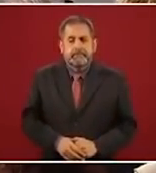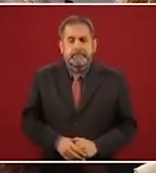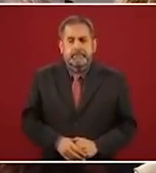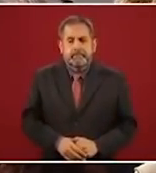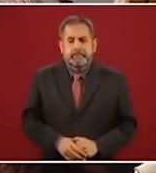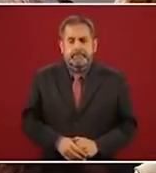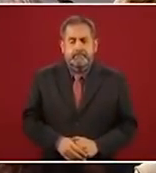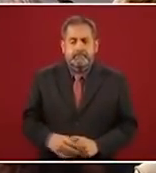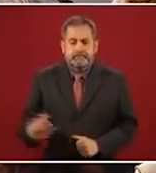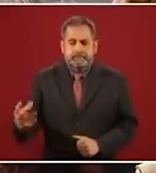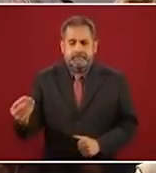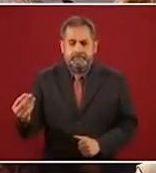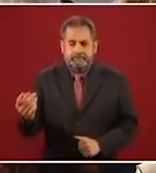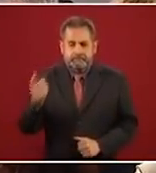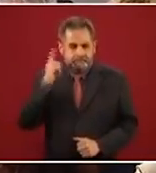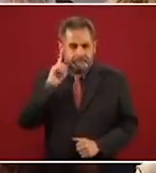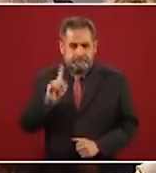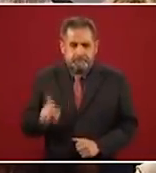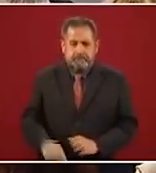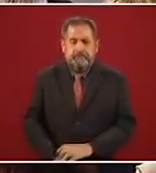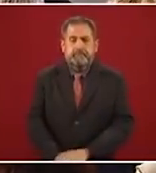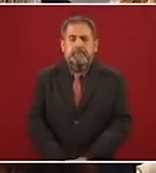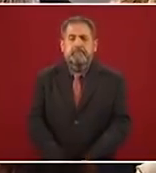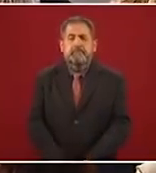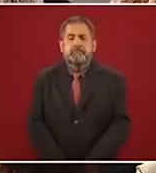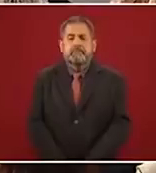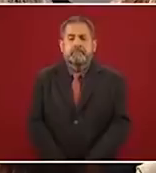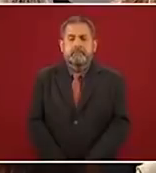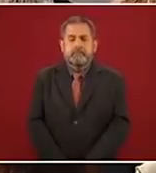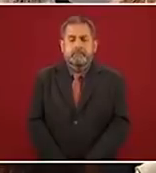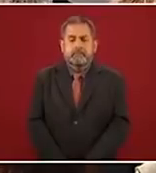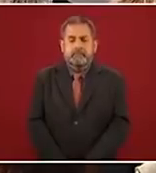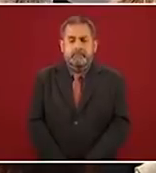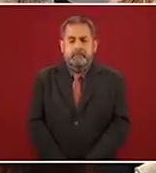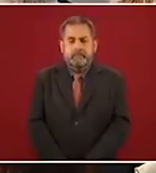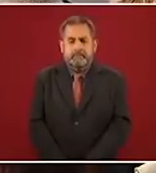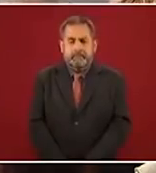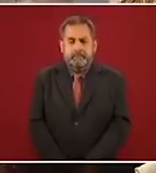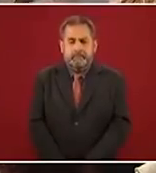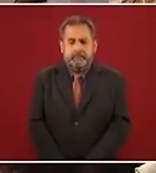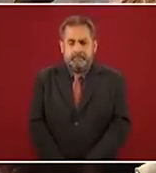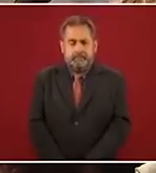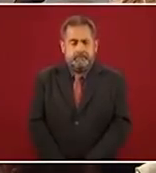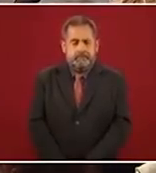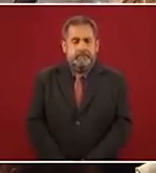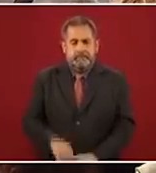Laredo, reportan que no tienen para cortar los huesos. ¿Y usan un serrucho? Sí.